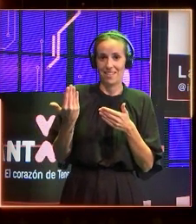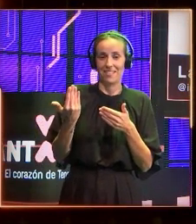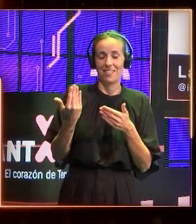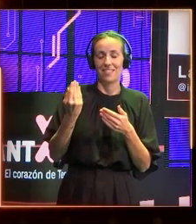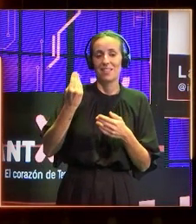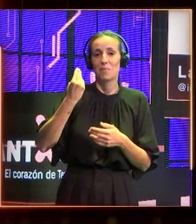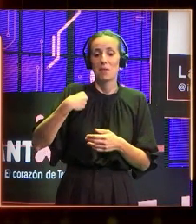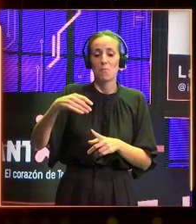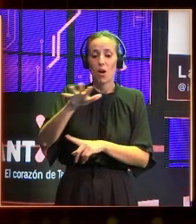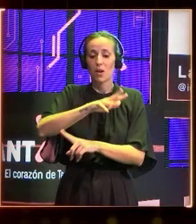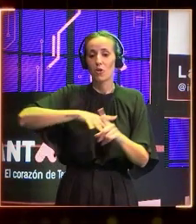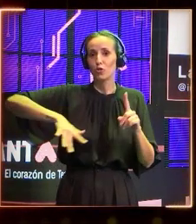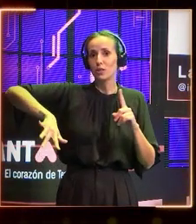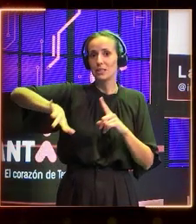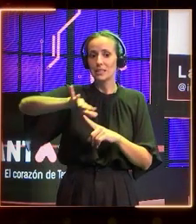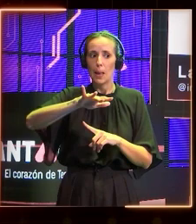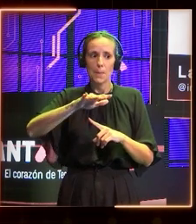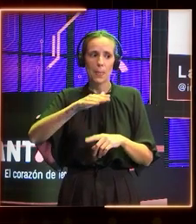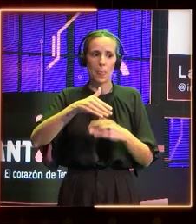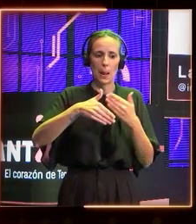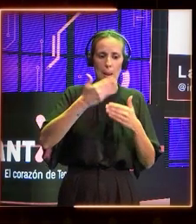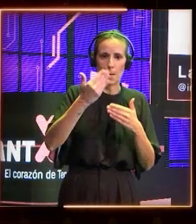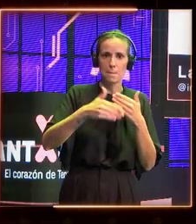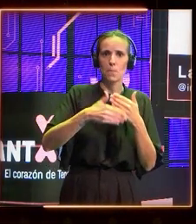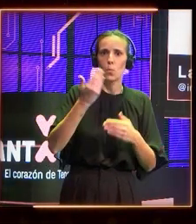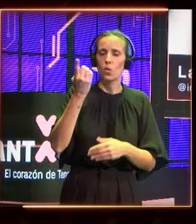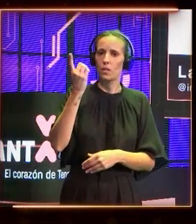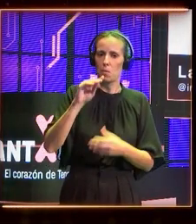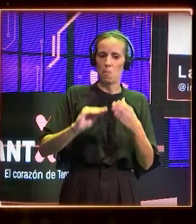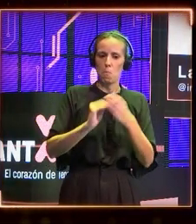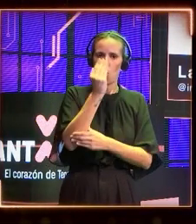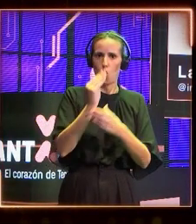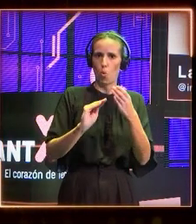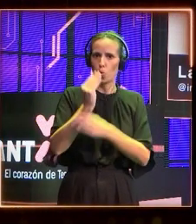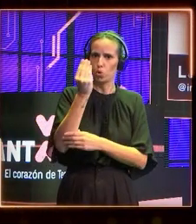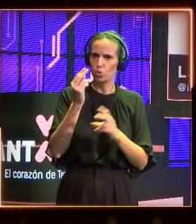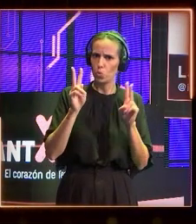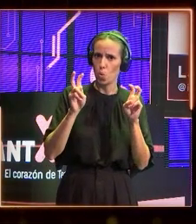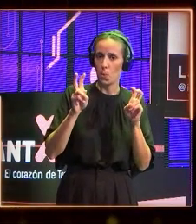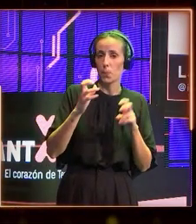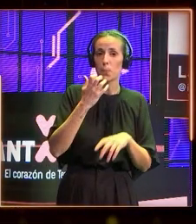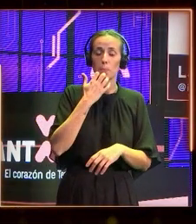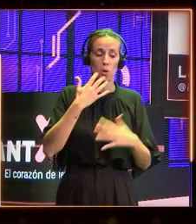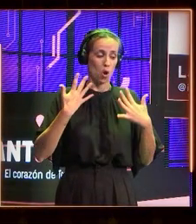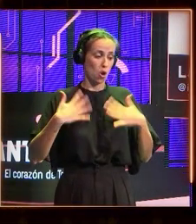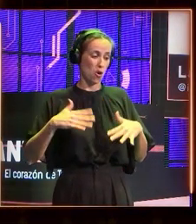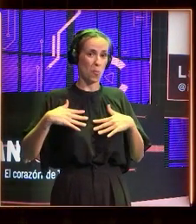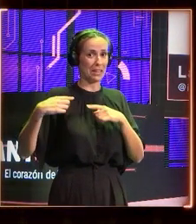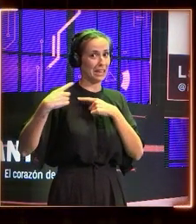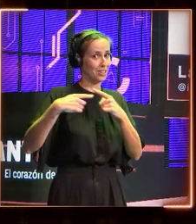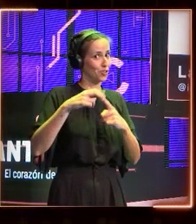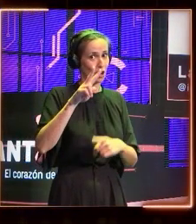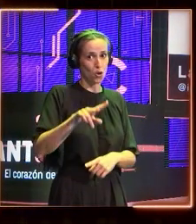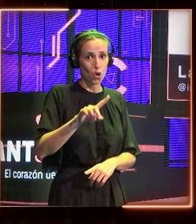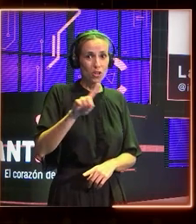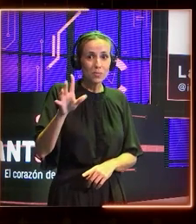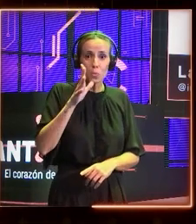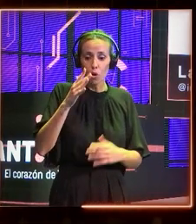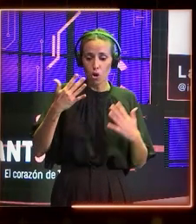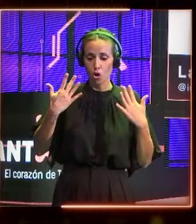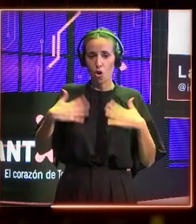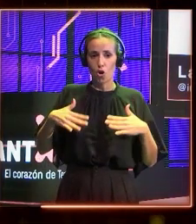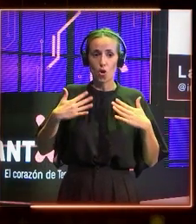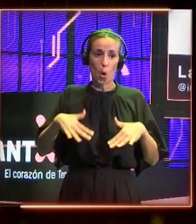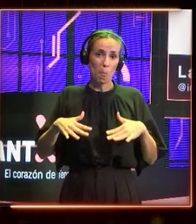todo este ecosistema están surgiendo también nuevos productos en este caso no es ropa tradicional porque es ropa